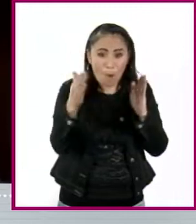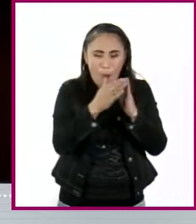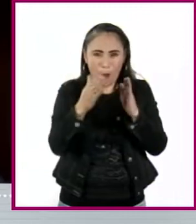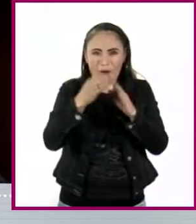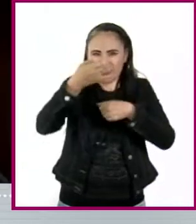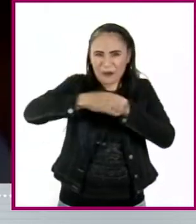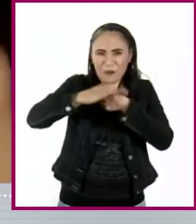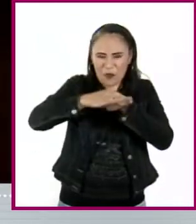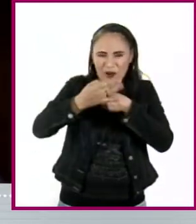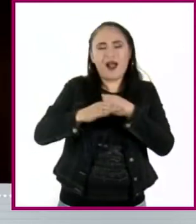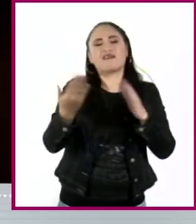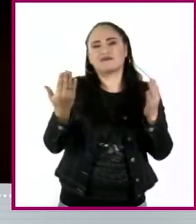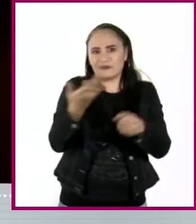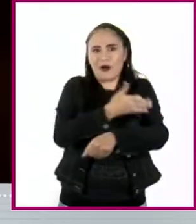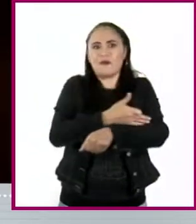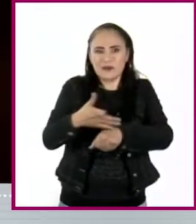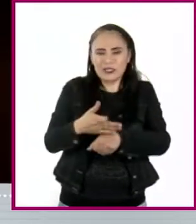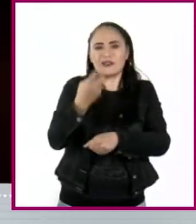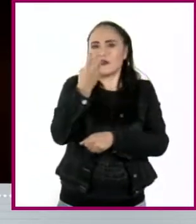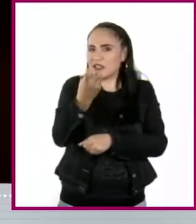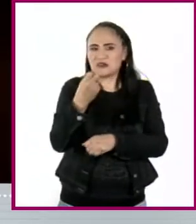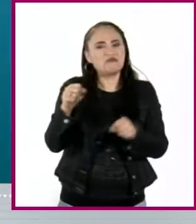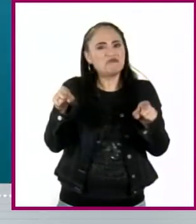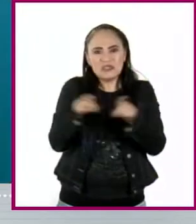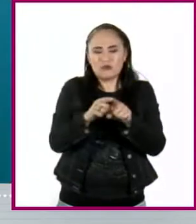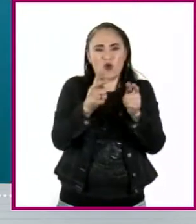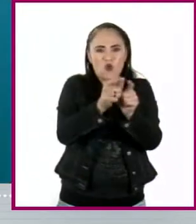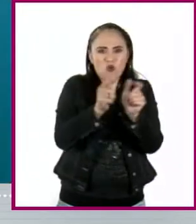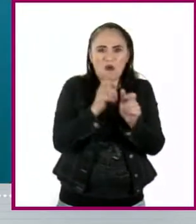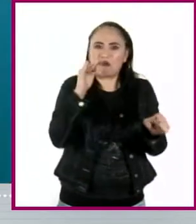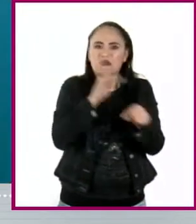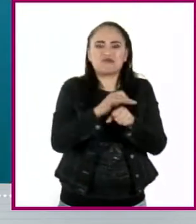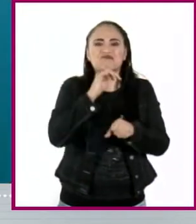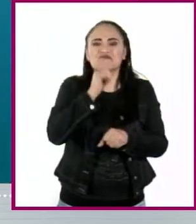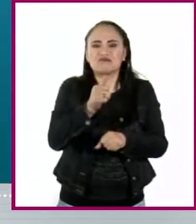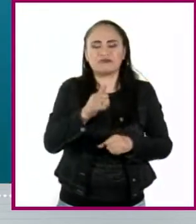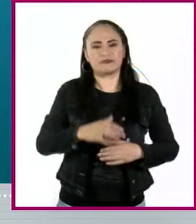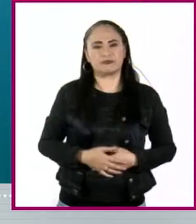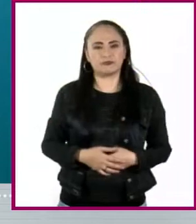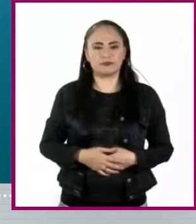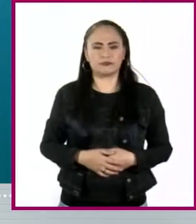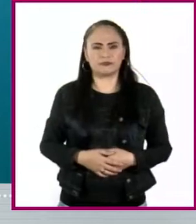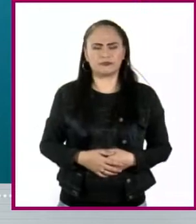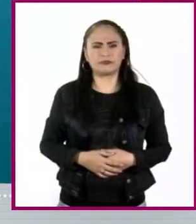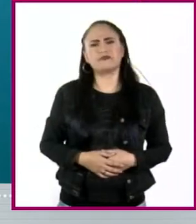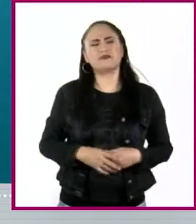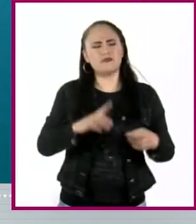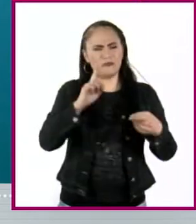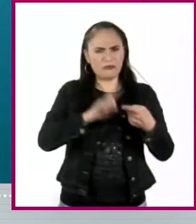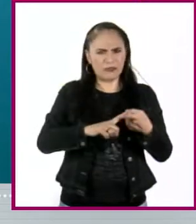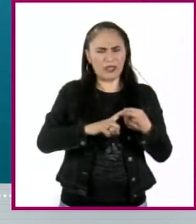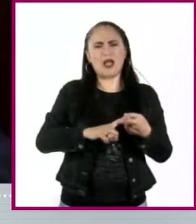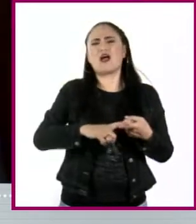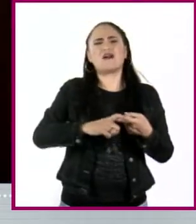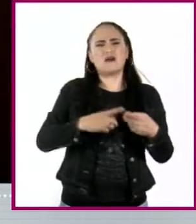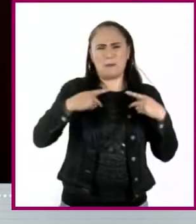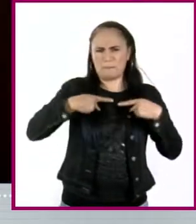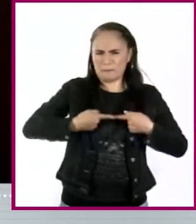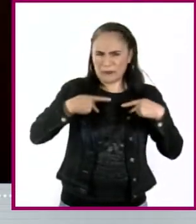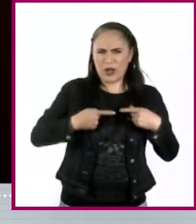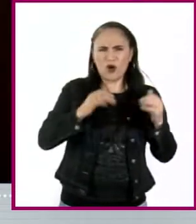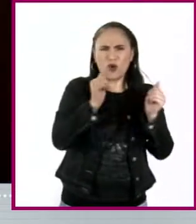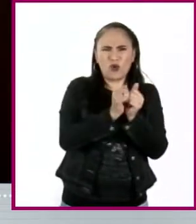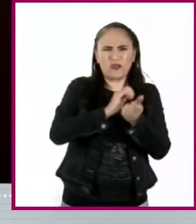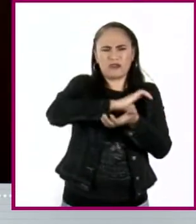nosotros y a nuestra familia en una situación de vulnerabilidad. ¿Nos podrías platicar cómo se relacionan vulnerabilidad y discriminación? Hay una